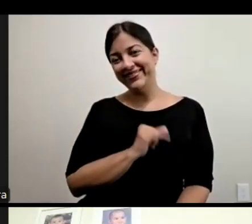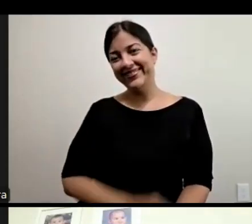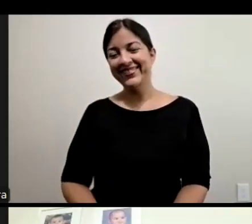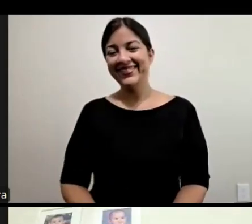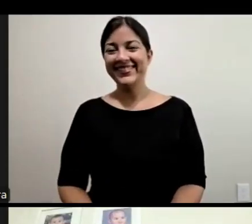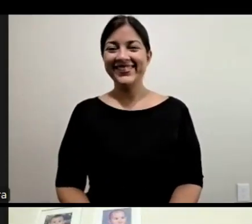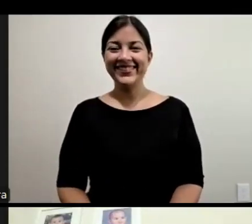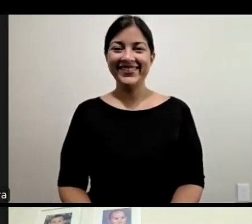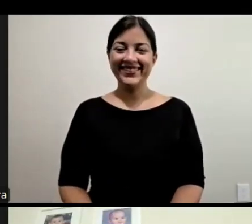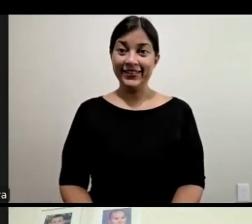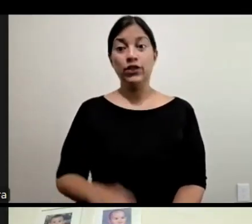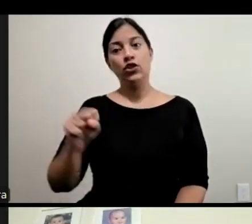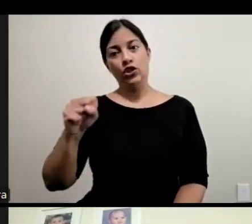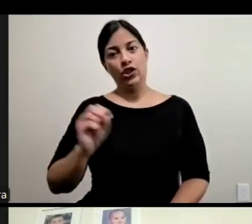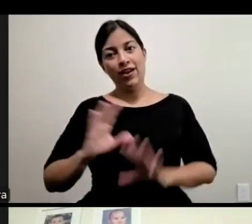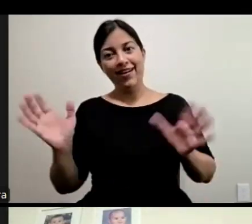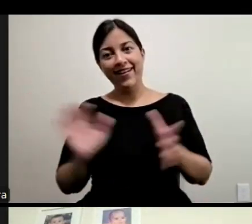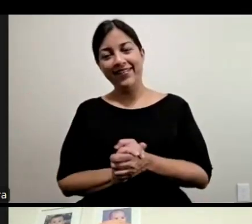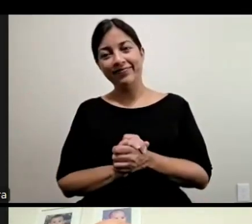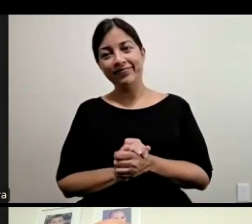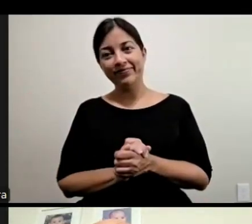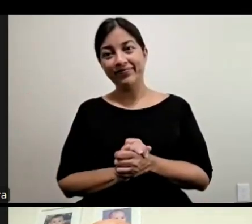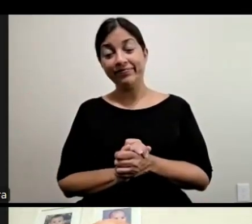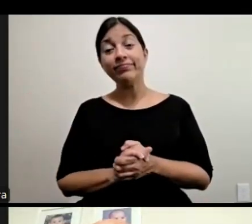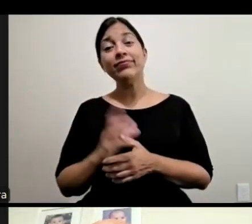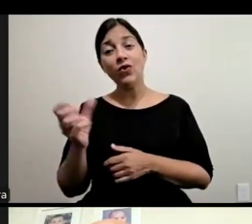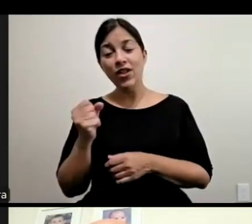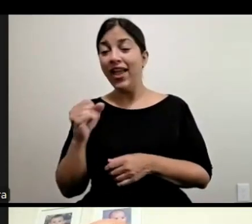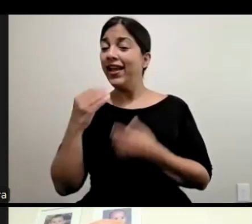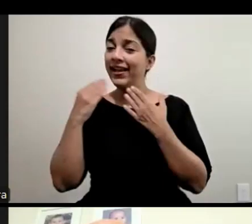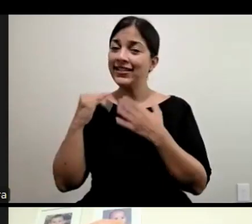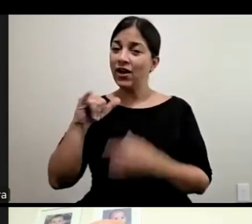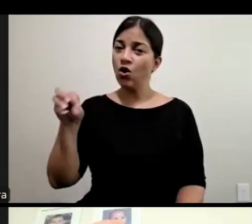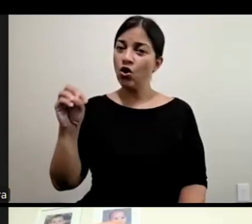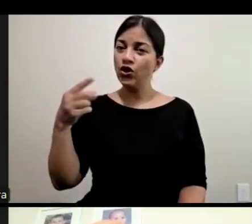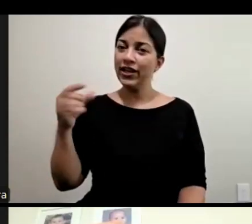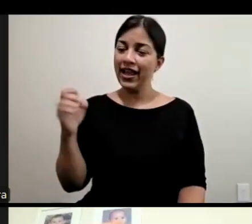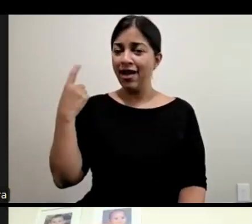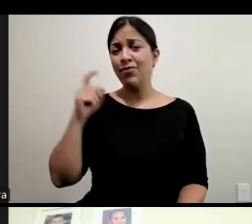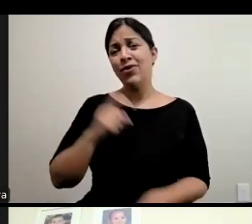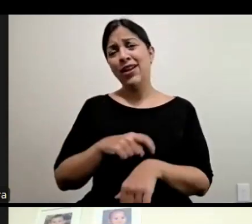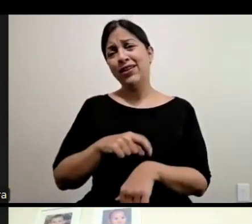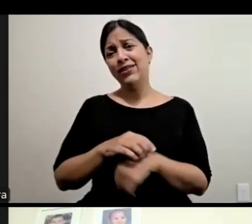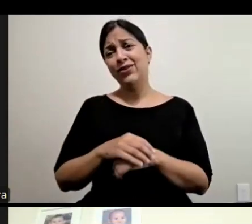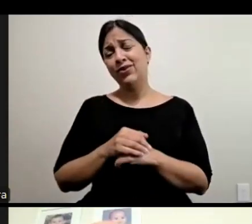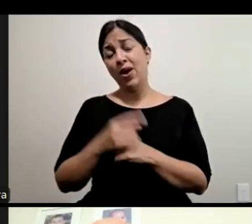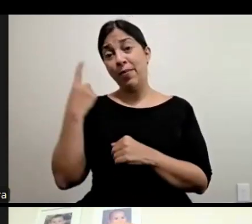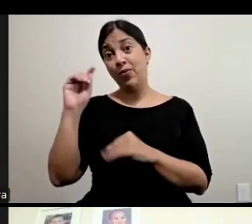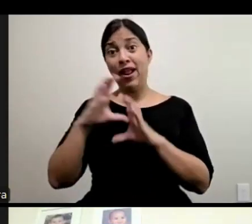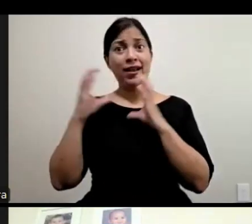No, que sí, Dacho. Así que pending. Muchas gracias, Jorge, por este ratito. Por esta clase